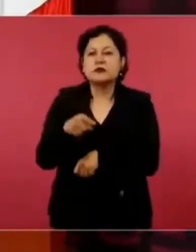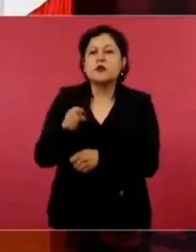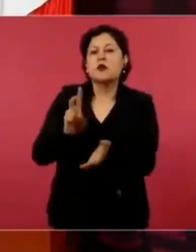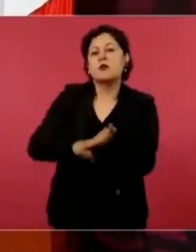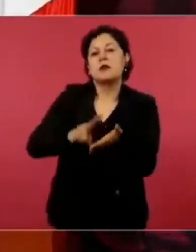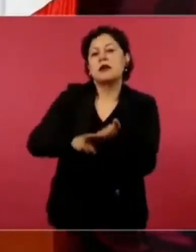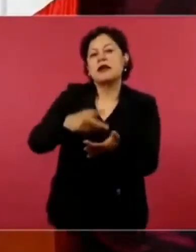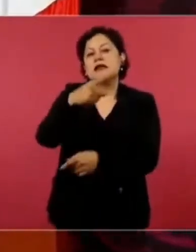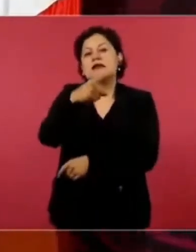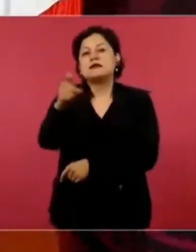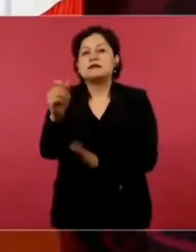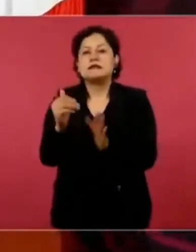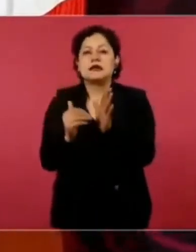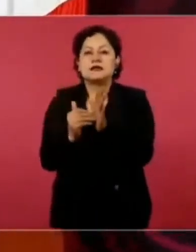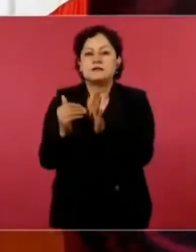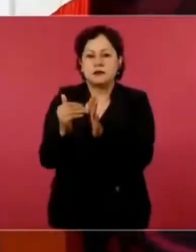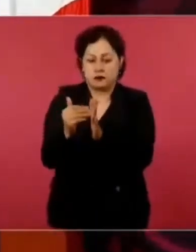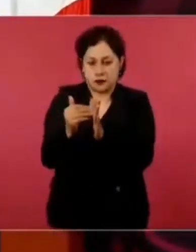1,000.